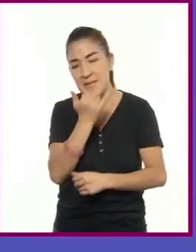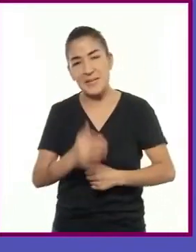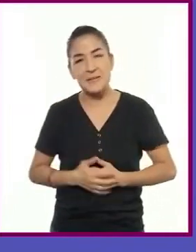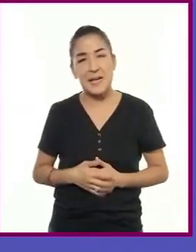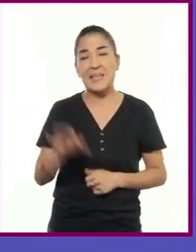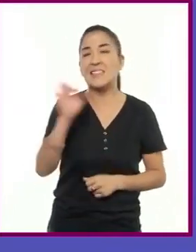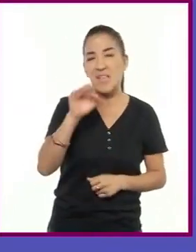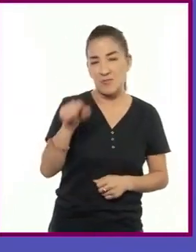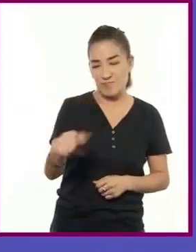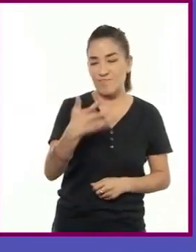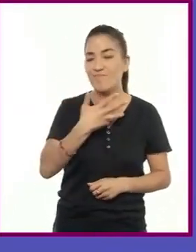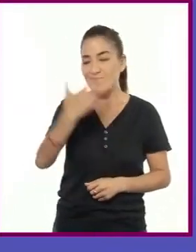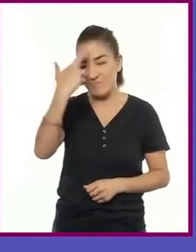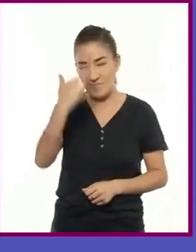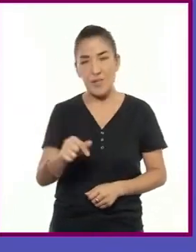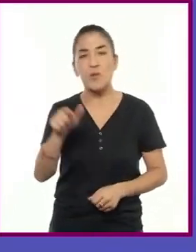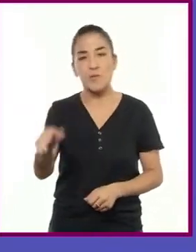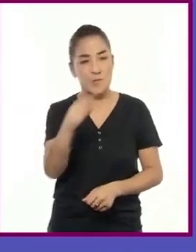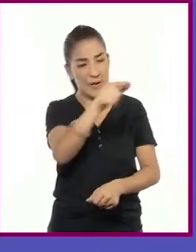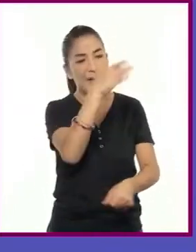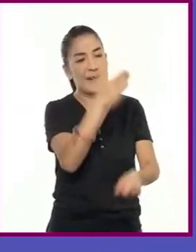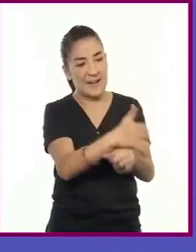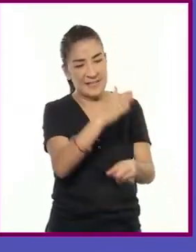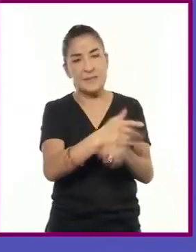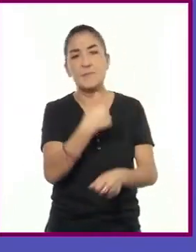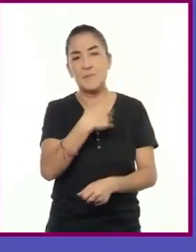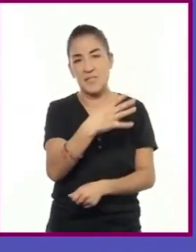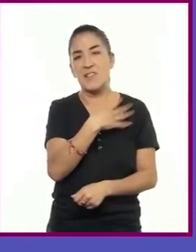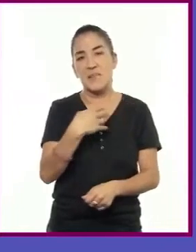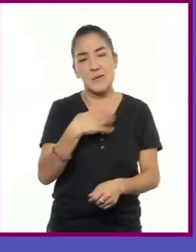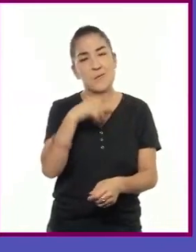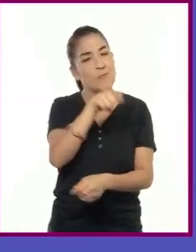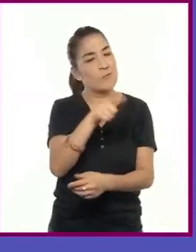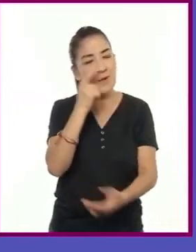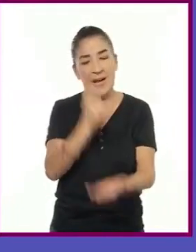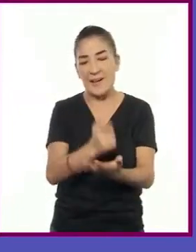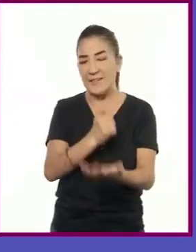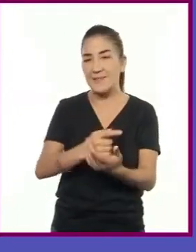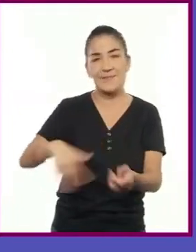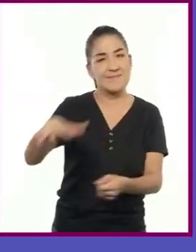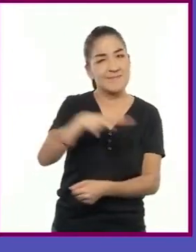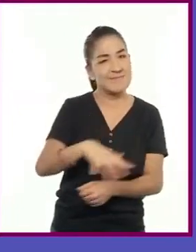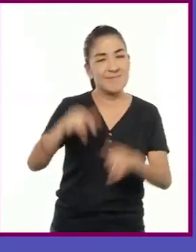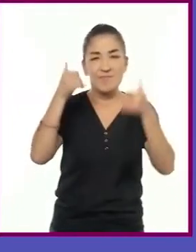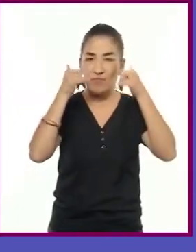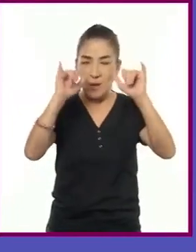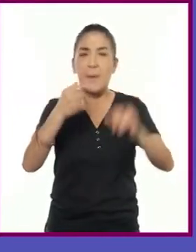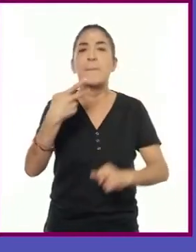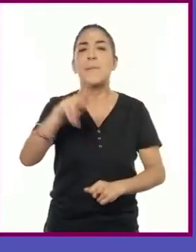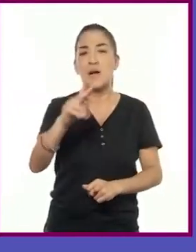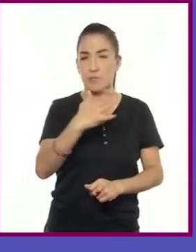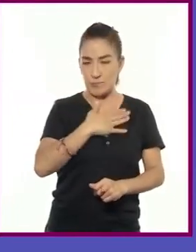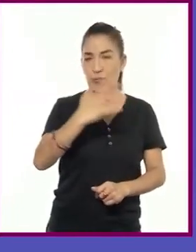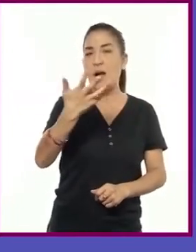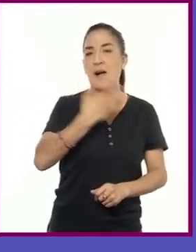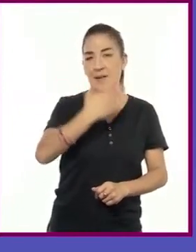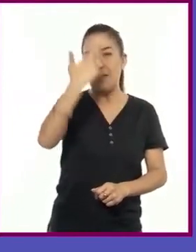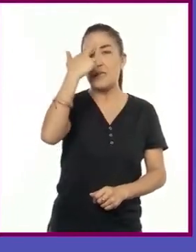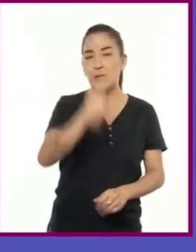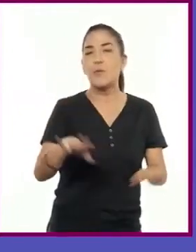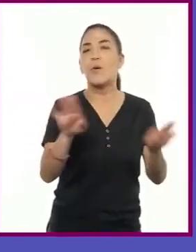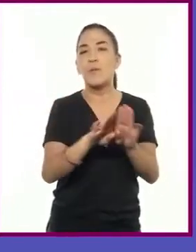Quizás tenías razón al castigar a mi hijo y vengarte con mi ganado, pero seguramente yo tenía razón al